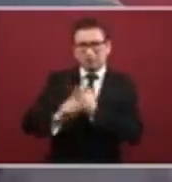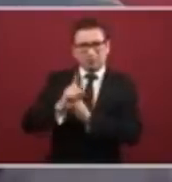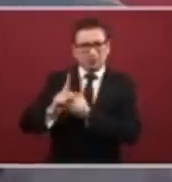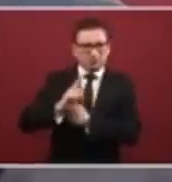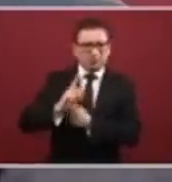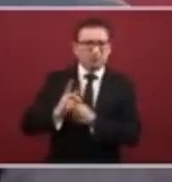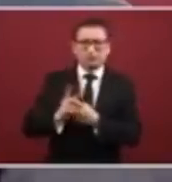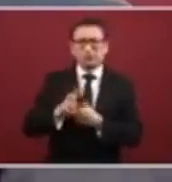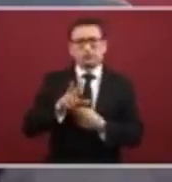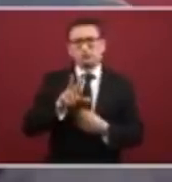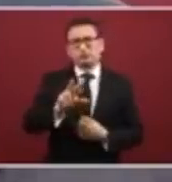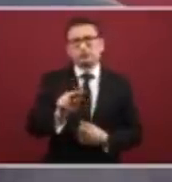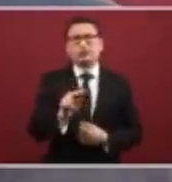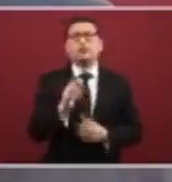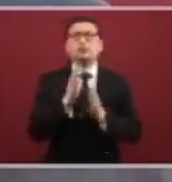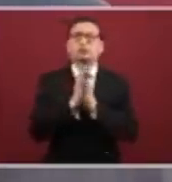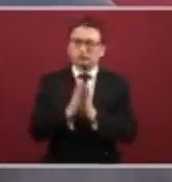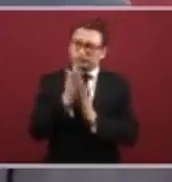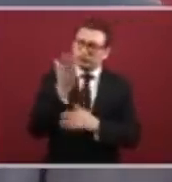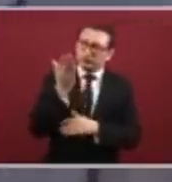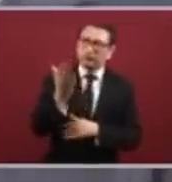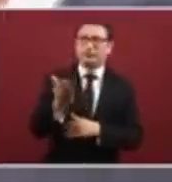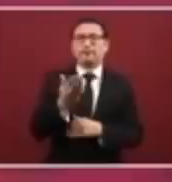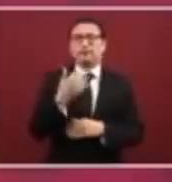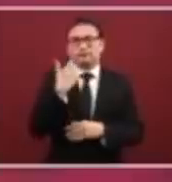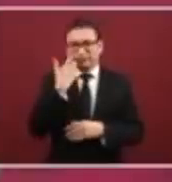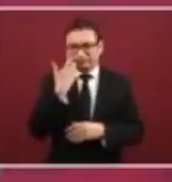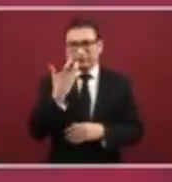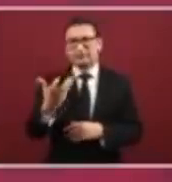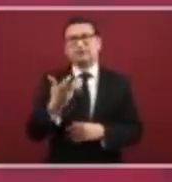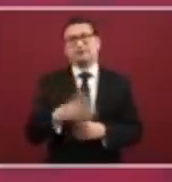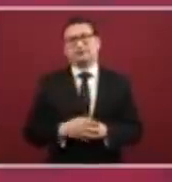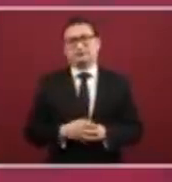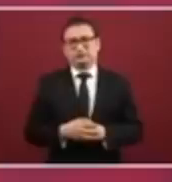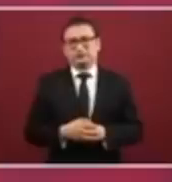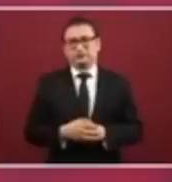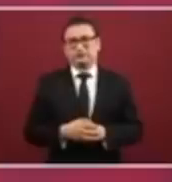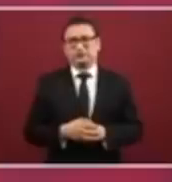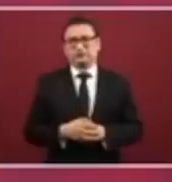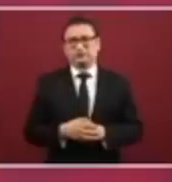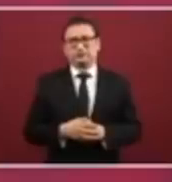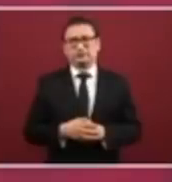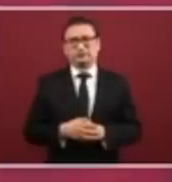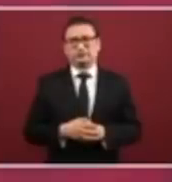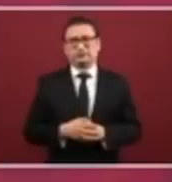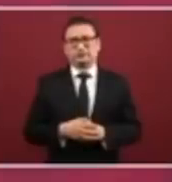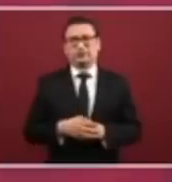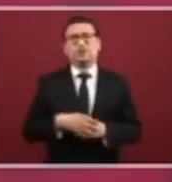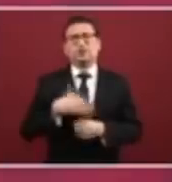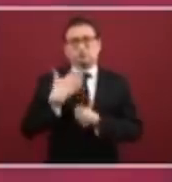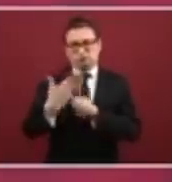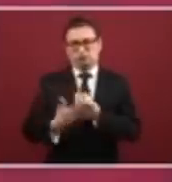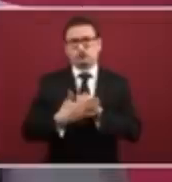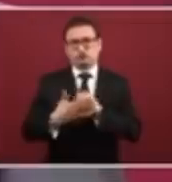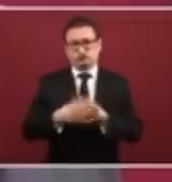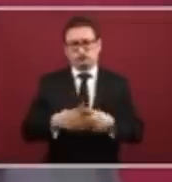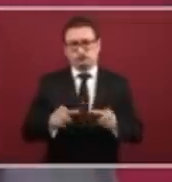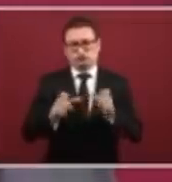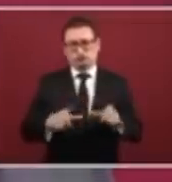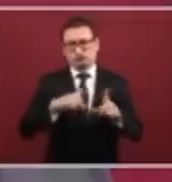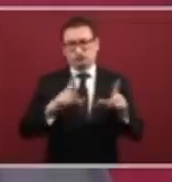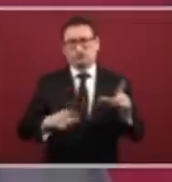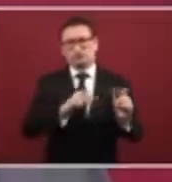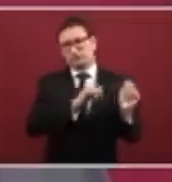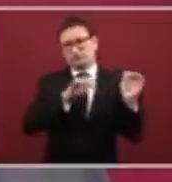y por eso le pedimos que se incluya el que venga pronto la Guardia